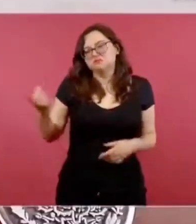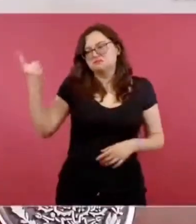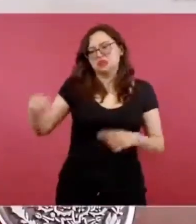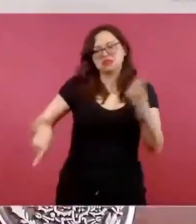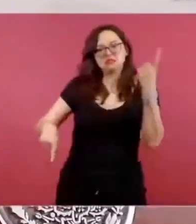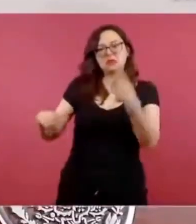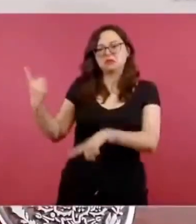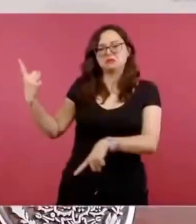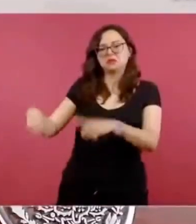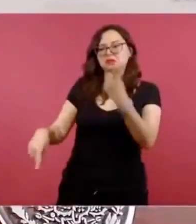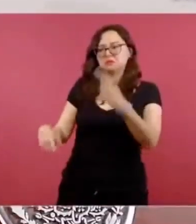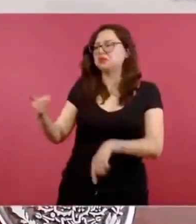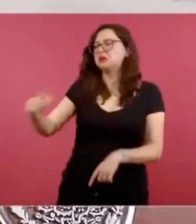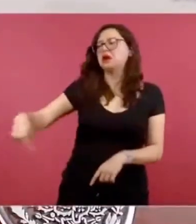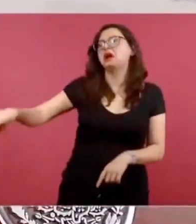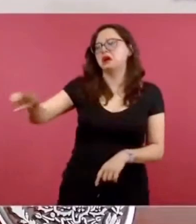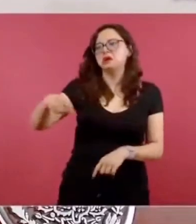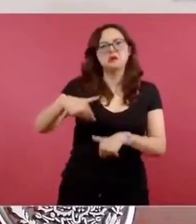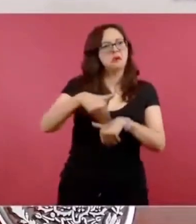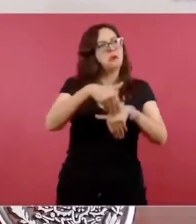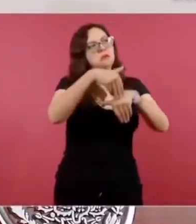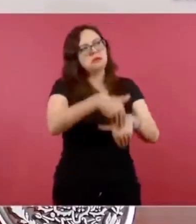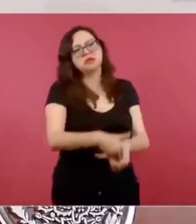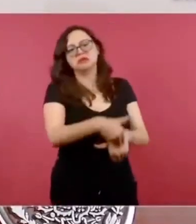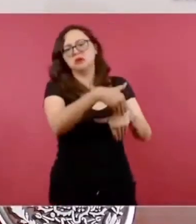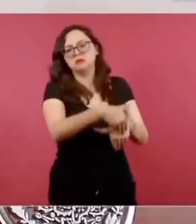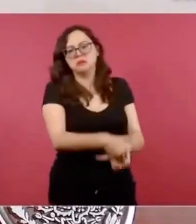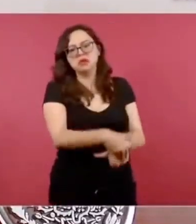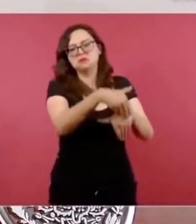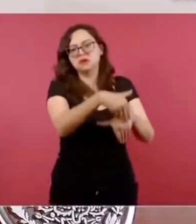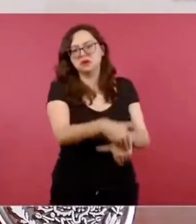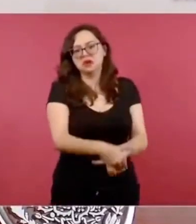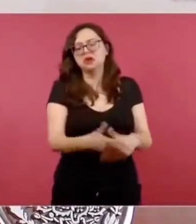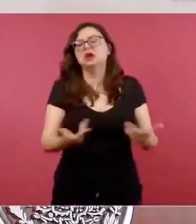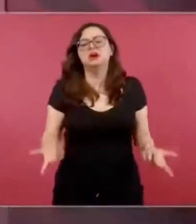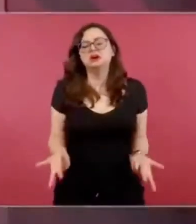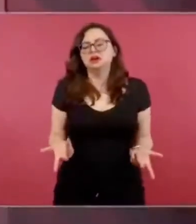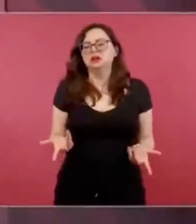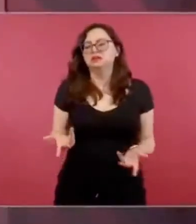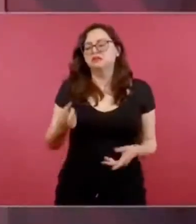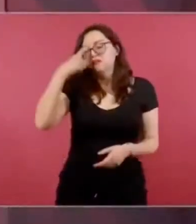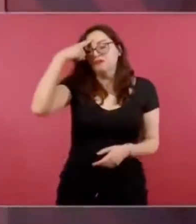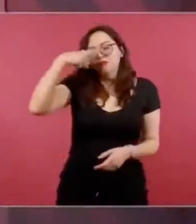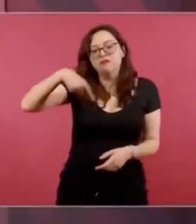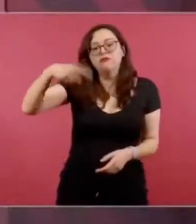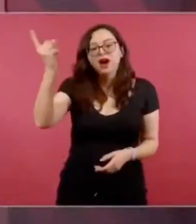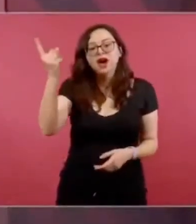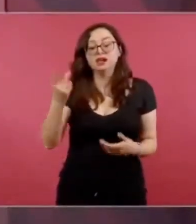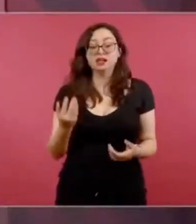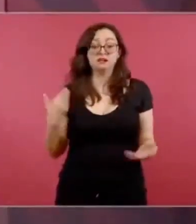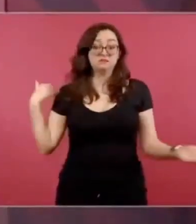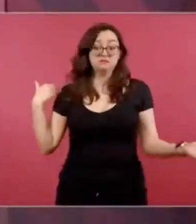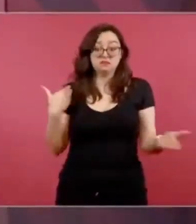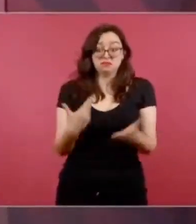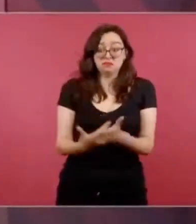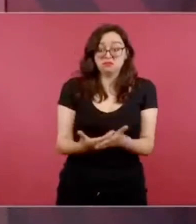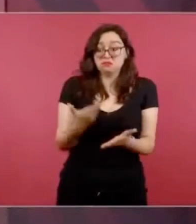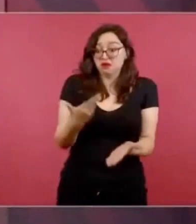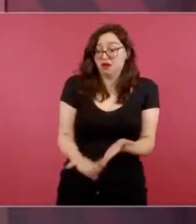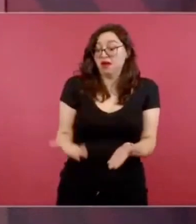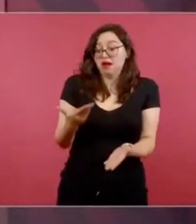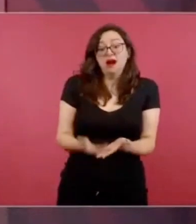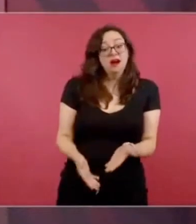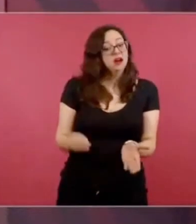y siguen estando acostumbrados a servir como empleados de los